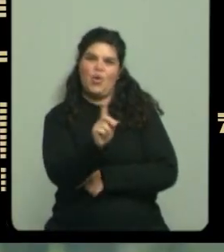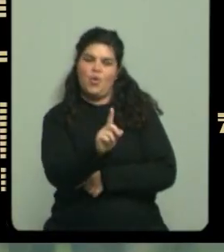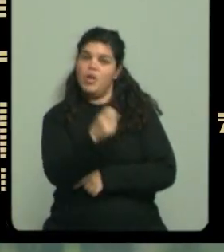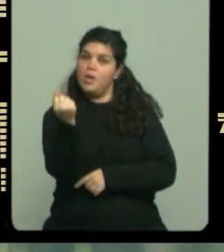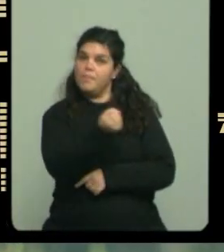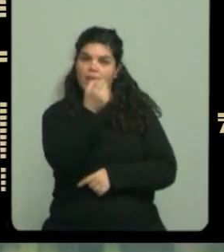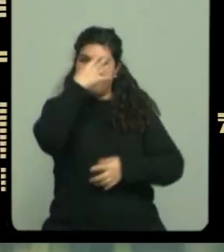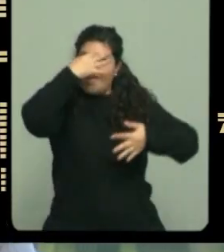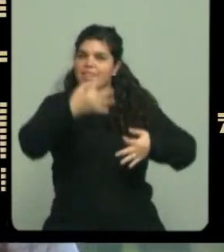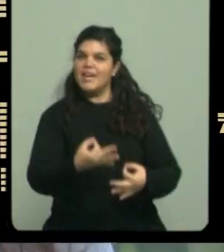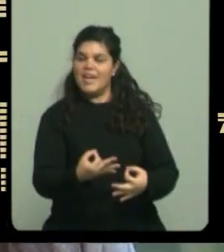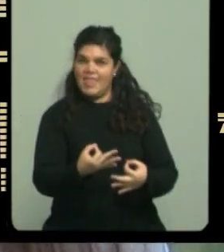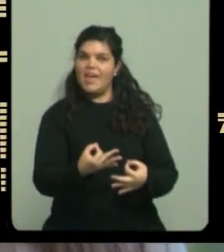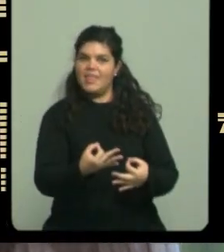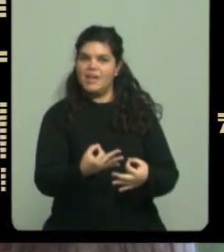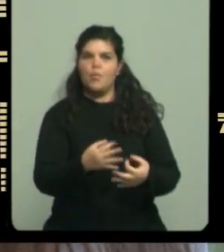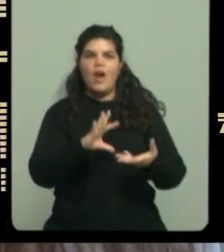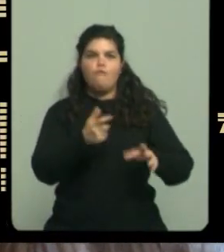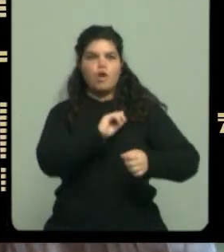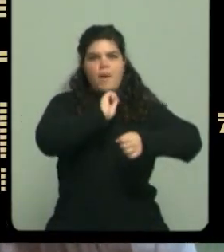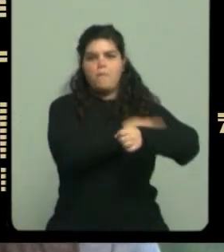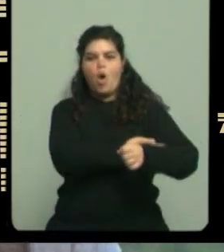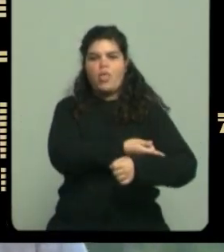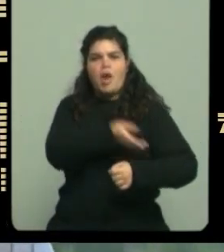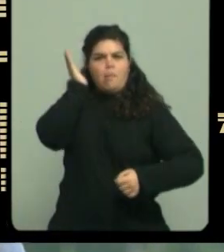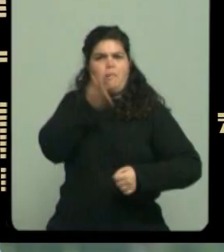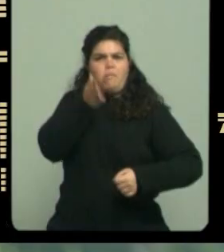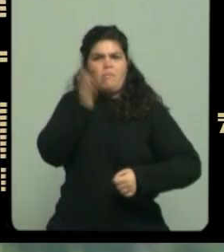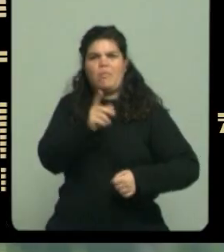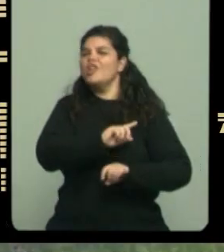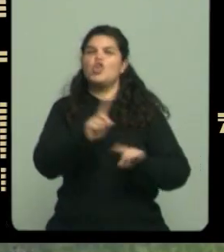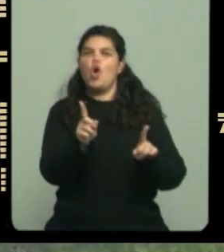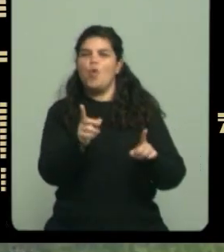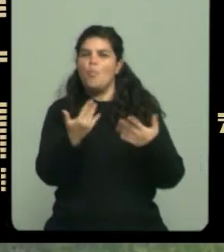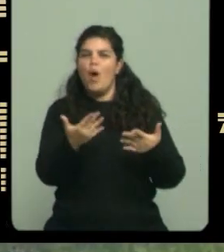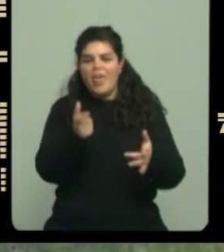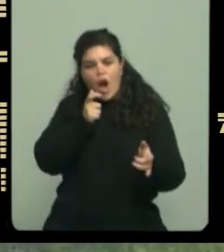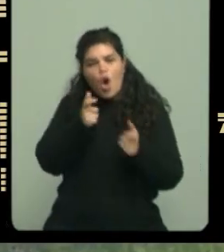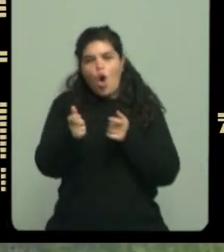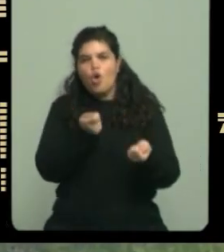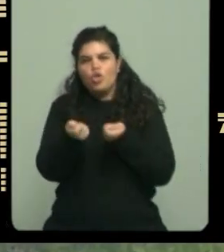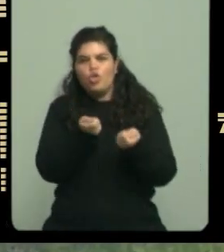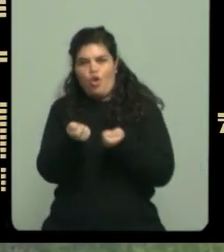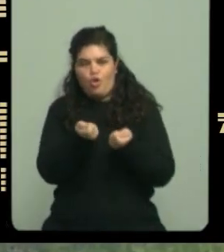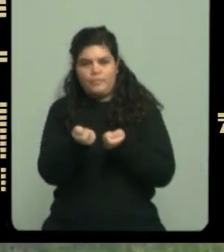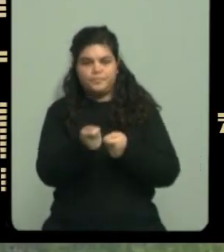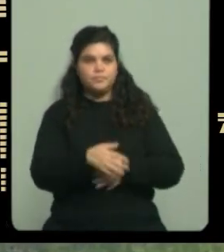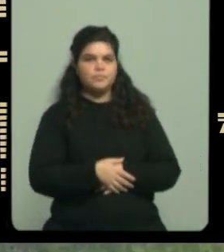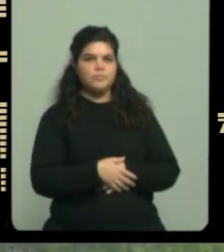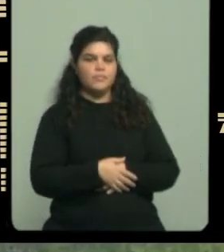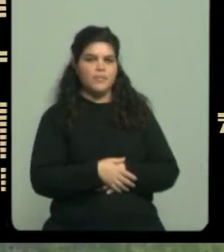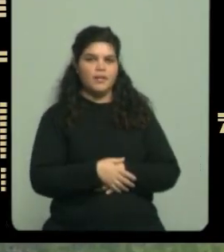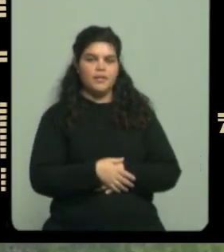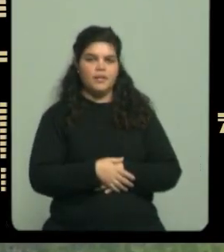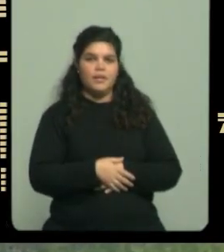base del respeto a la dignidad y de no generar un abuso de poder. Pero te pueden, por ejemplo, cambiar de funciones sin que eso se represente